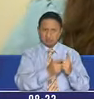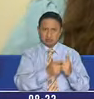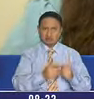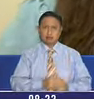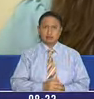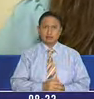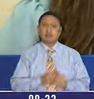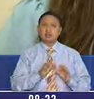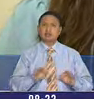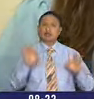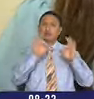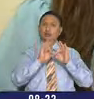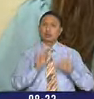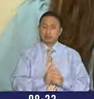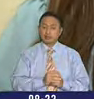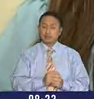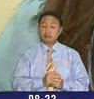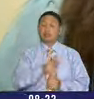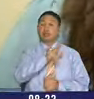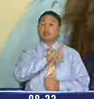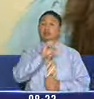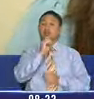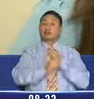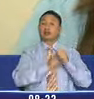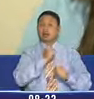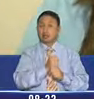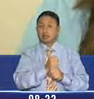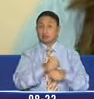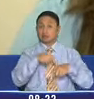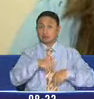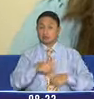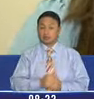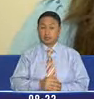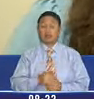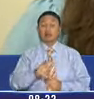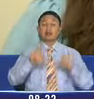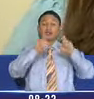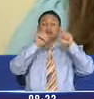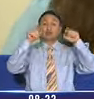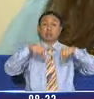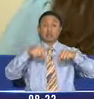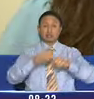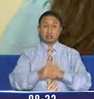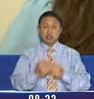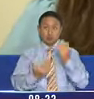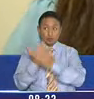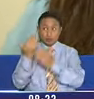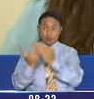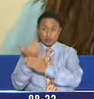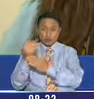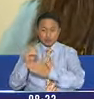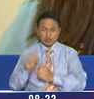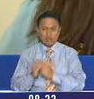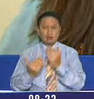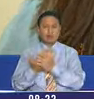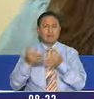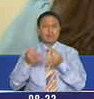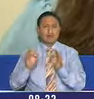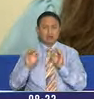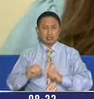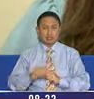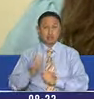Hay que tomar en cuenta que tiene más de 30 años, es decir, ya las empresas de rastro son nuevas. Hay nuevas maneras